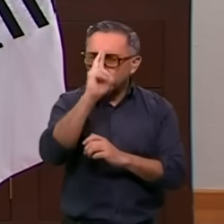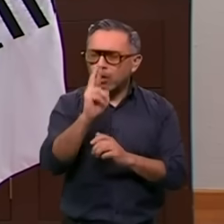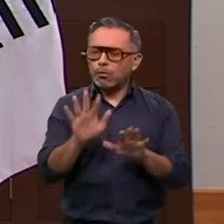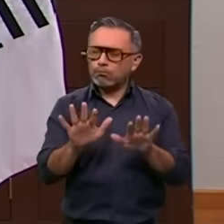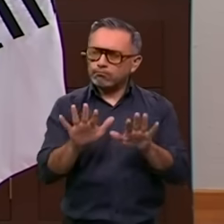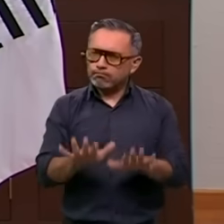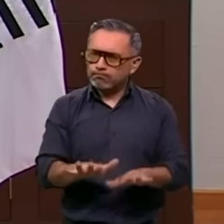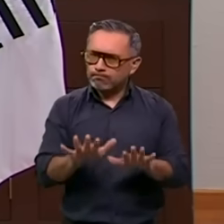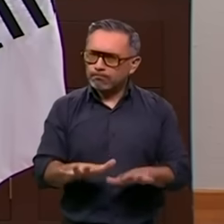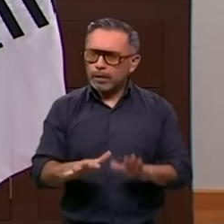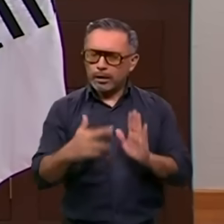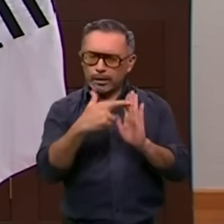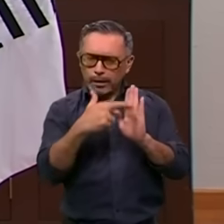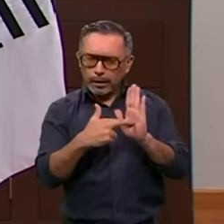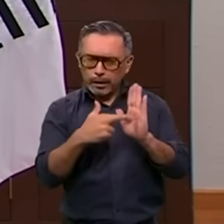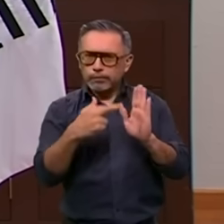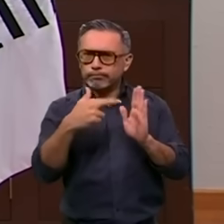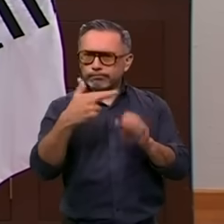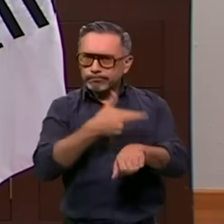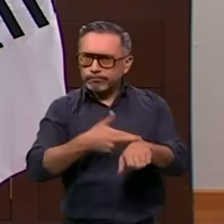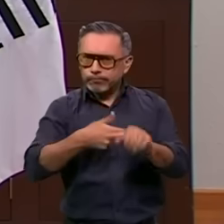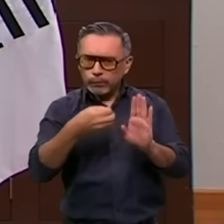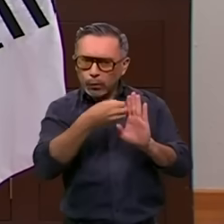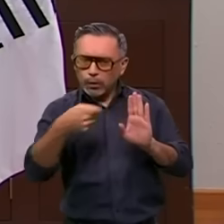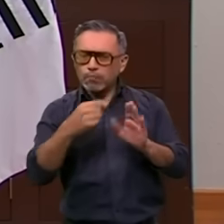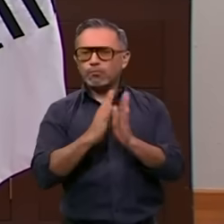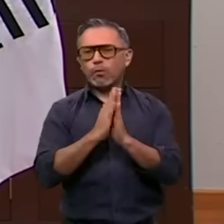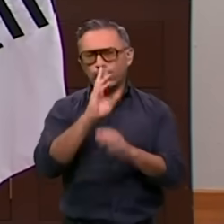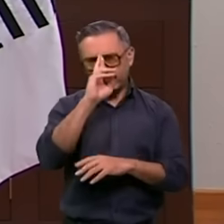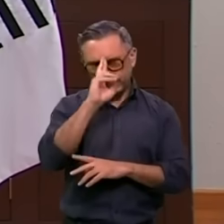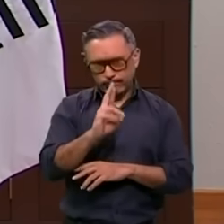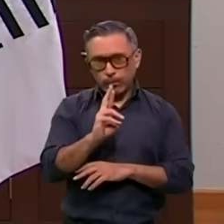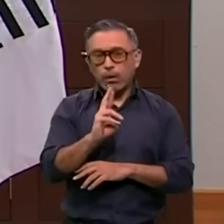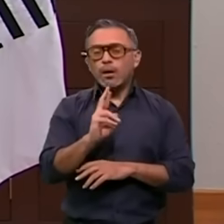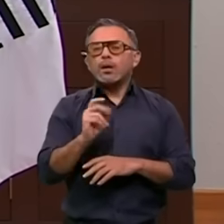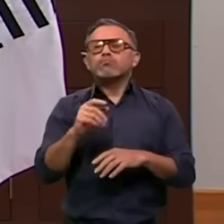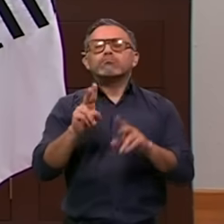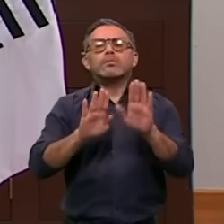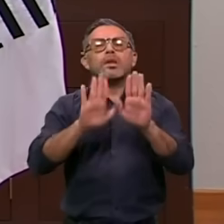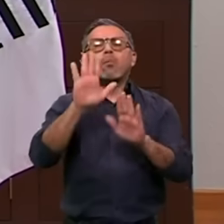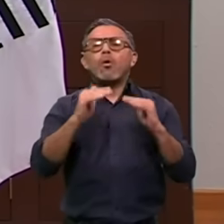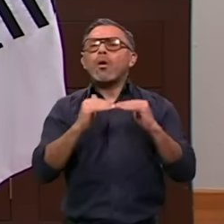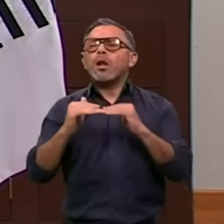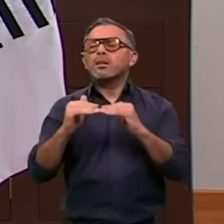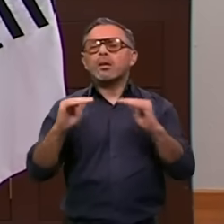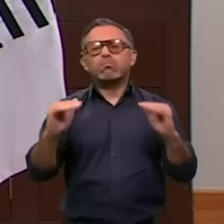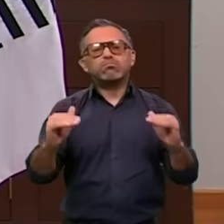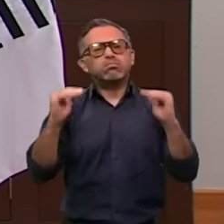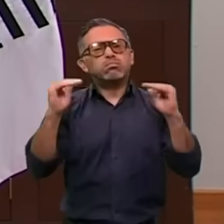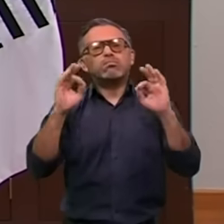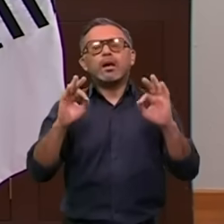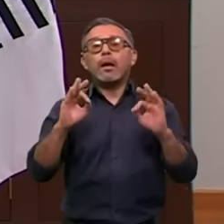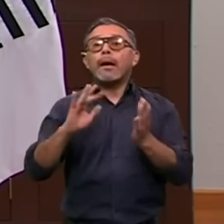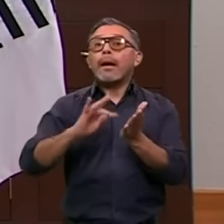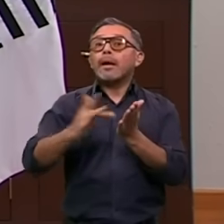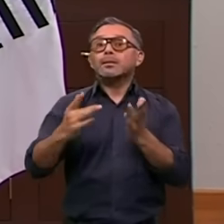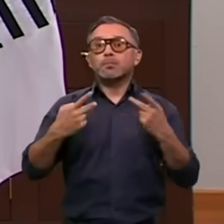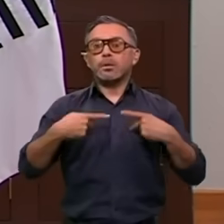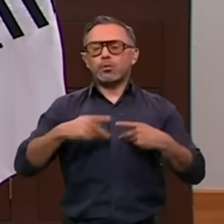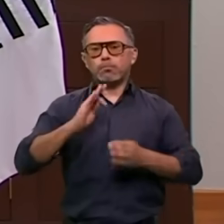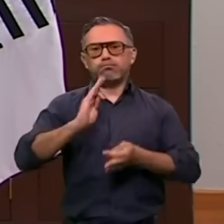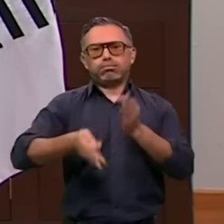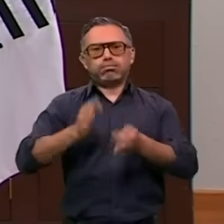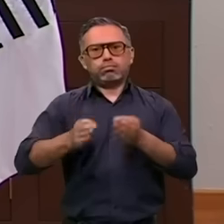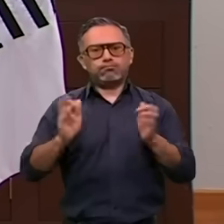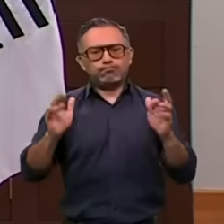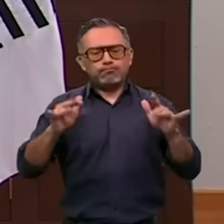procedimientos establecidos. La grandeza de una democracia se mide no solo por la participación, sino también por la capacidad